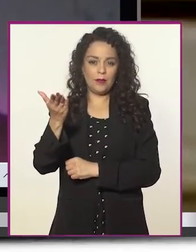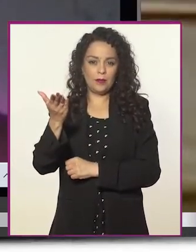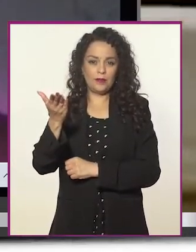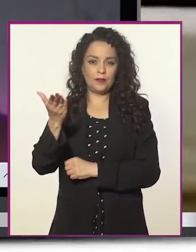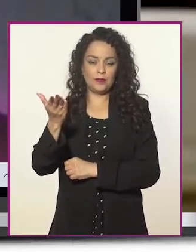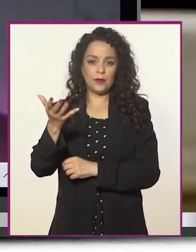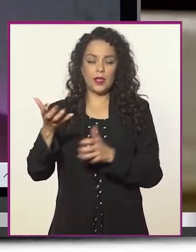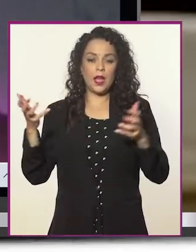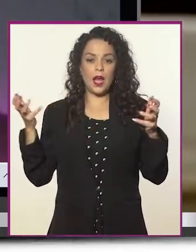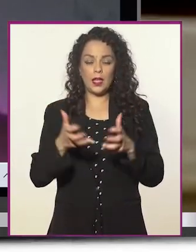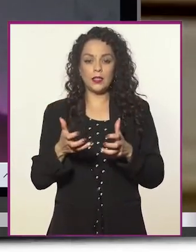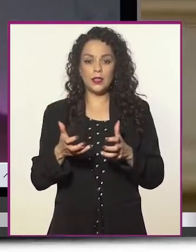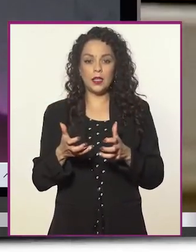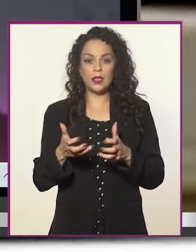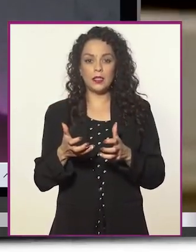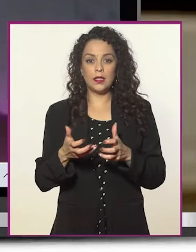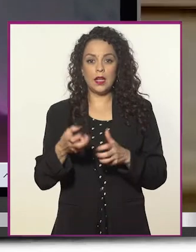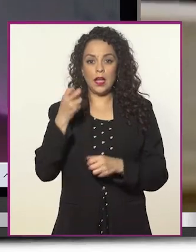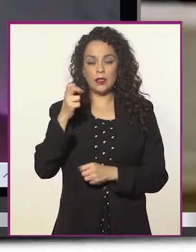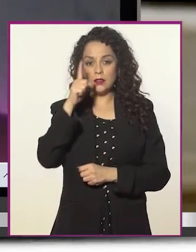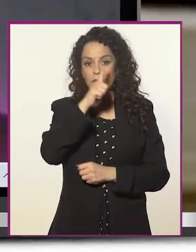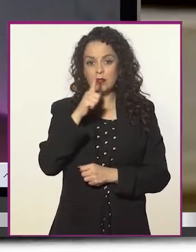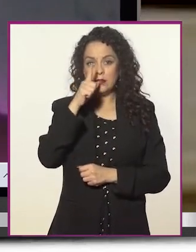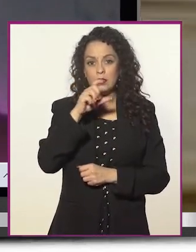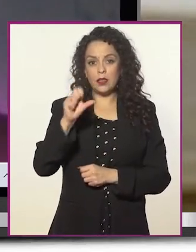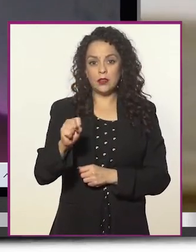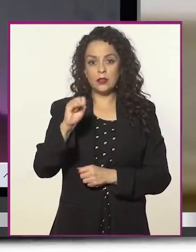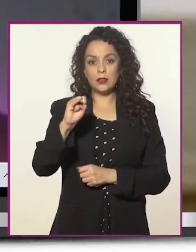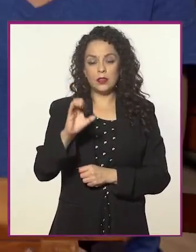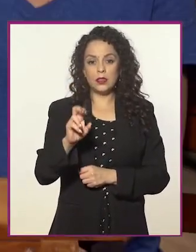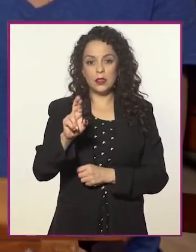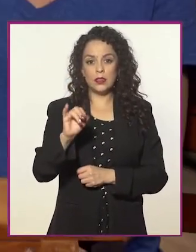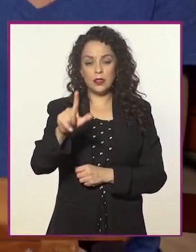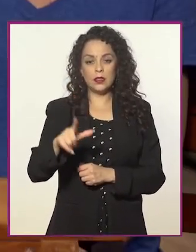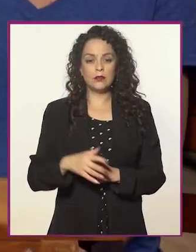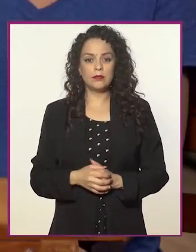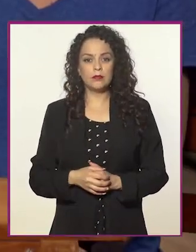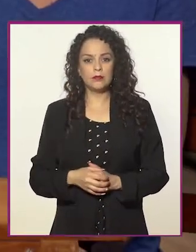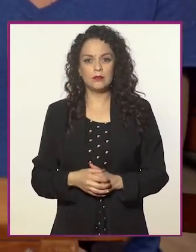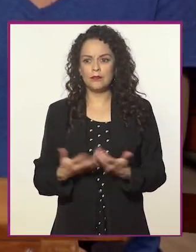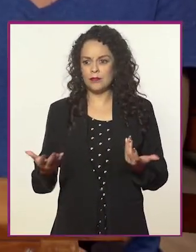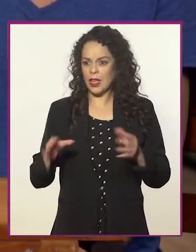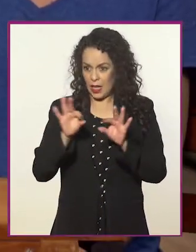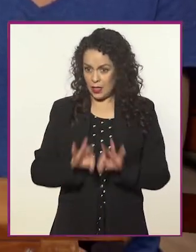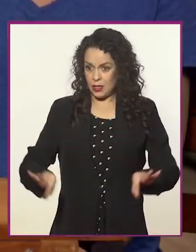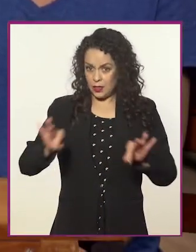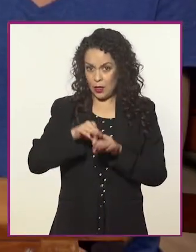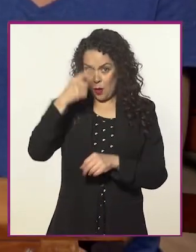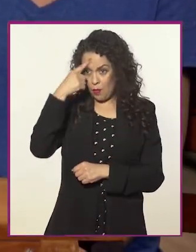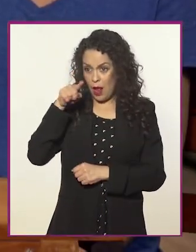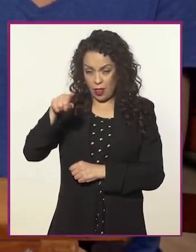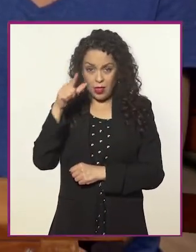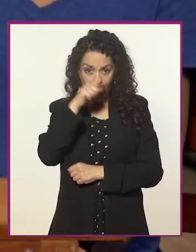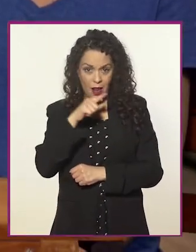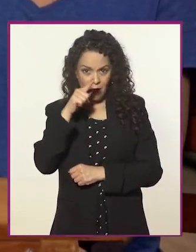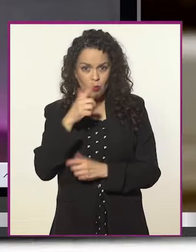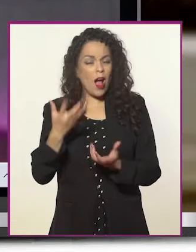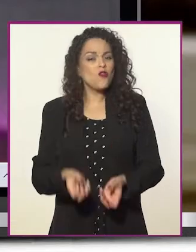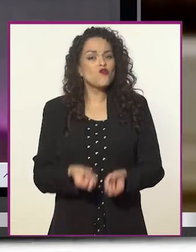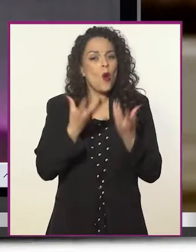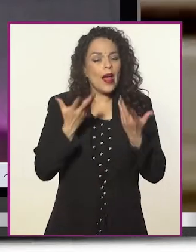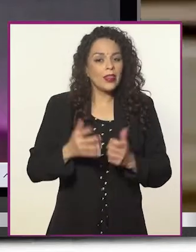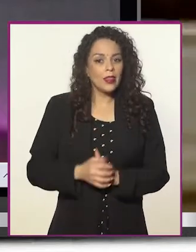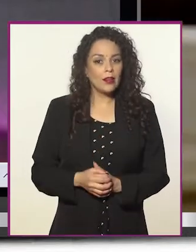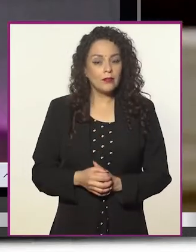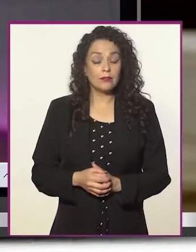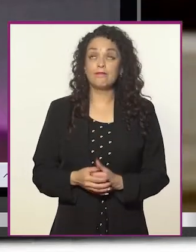que creara esta lengua Sicril. ¿Qué tan importante es para ti el lenguaje? ¿Qué